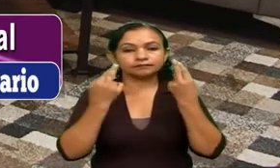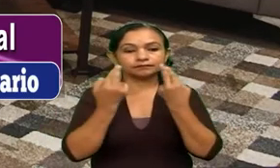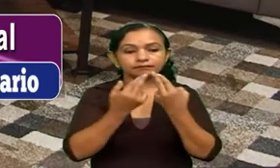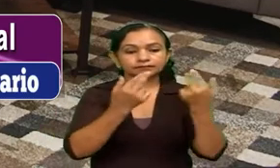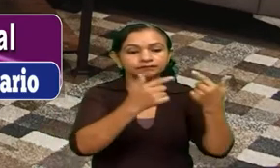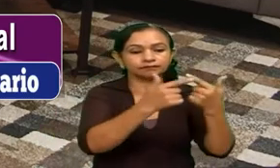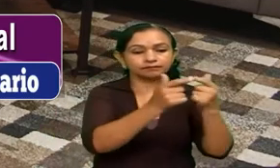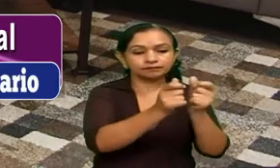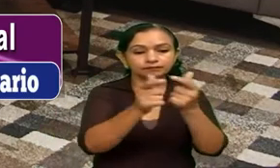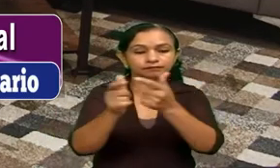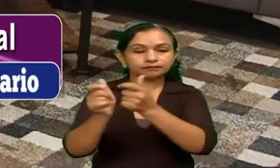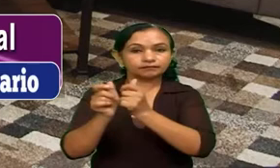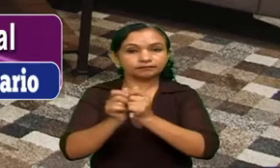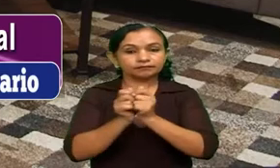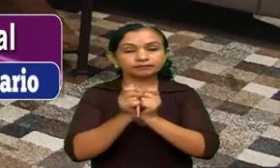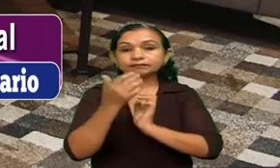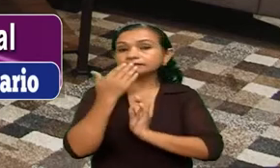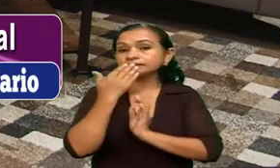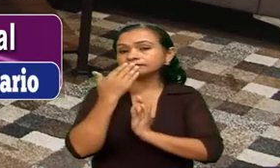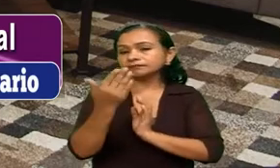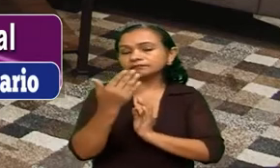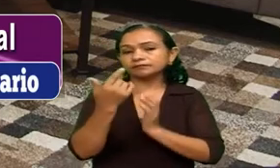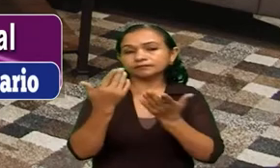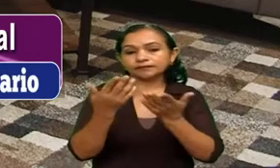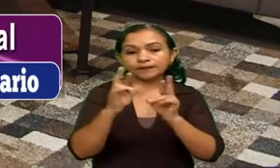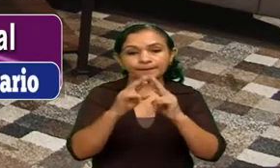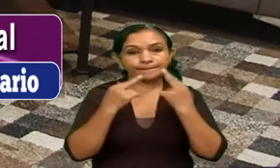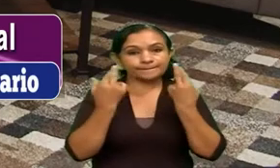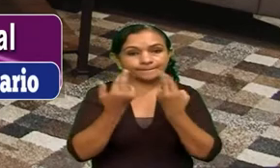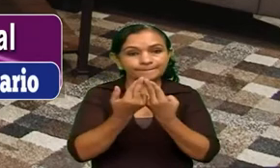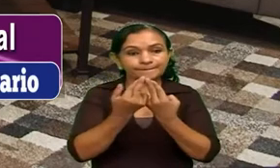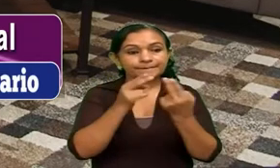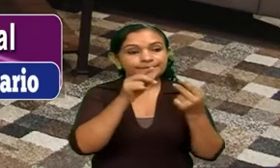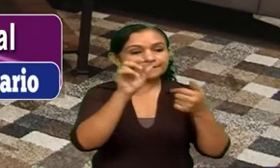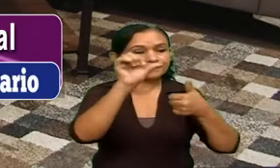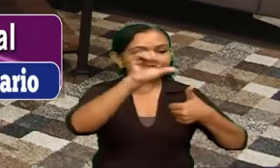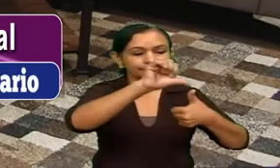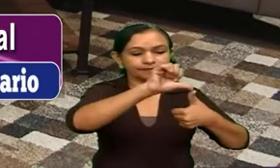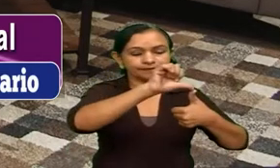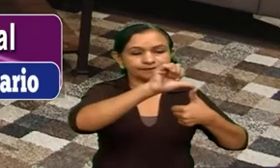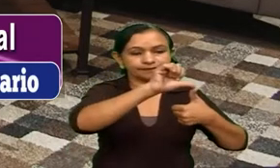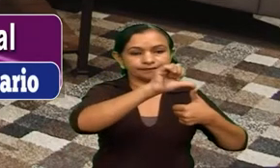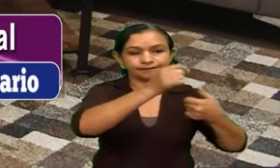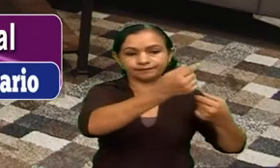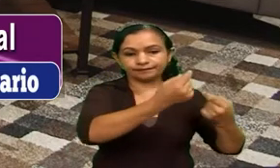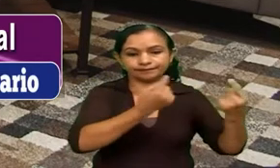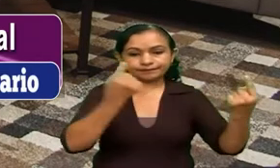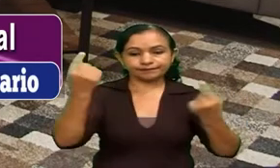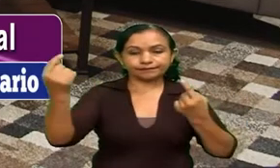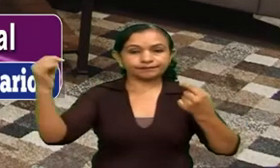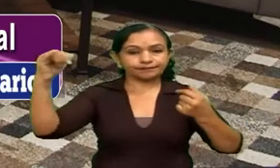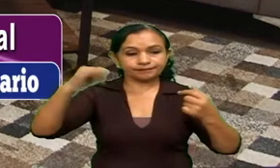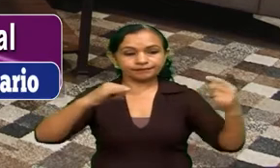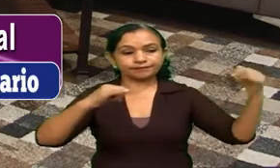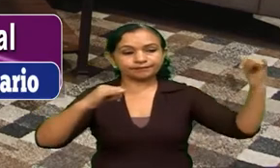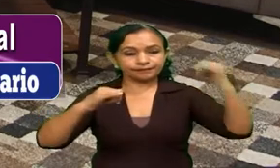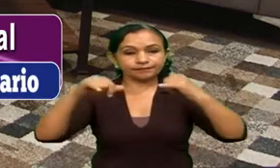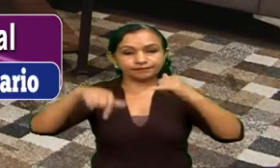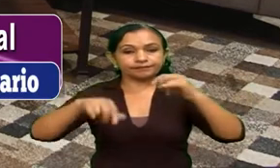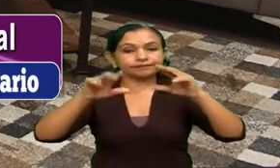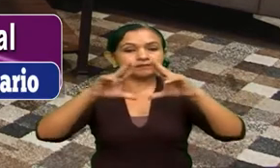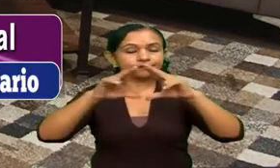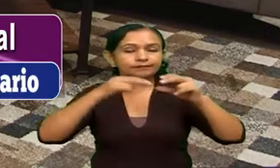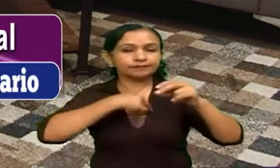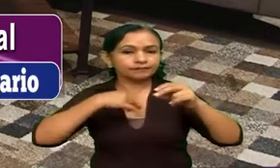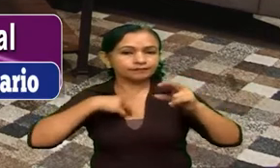técnicos. Okay. ¿Cuál es lo bueno? Cuando vos te reunís con ellos, que están igual que nosotros en el día a día, qué estamos